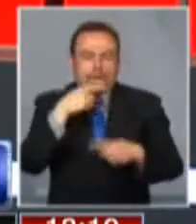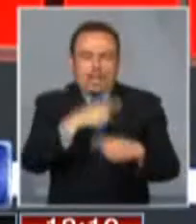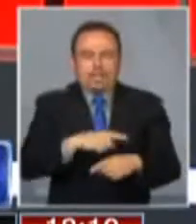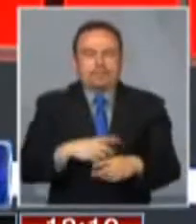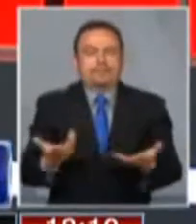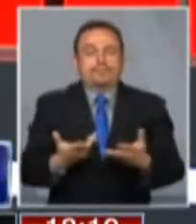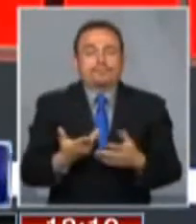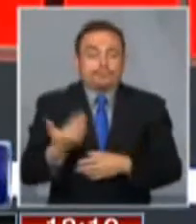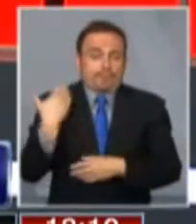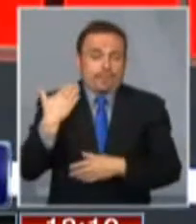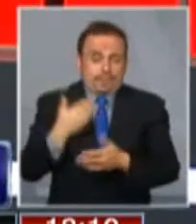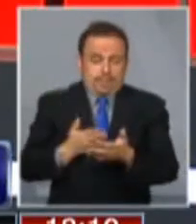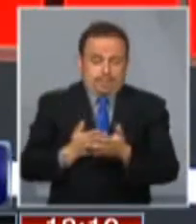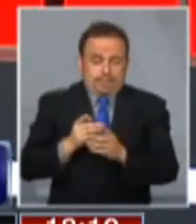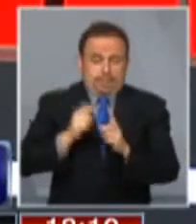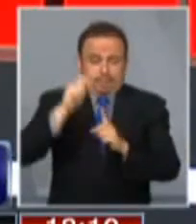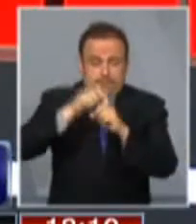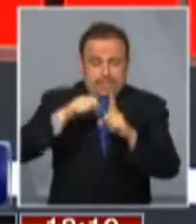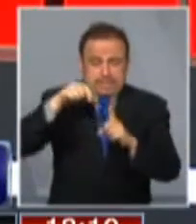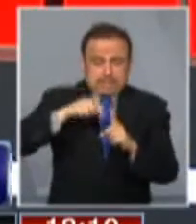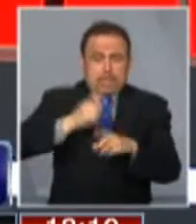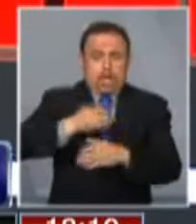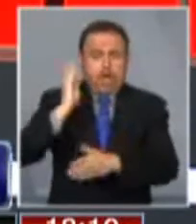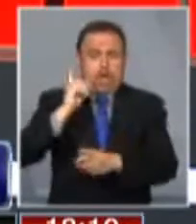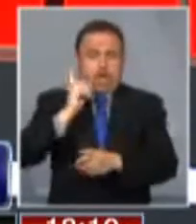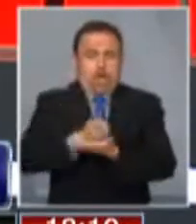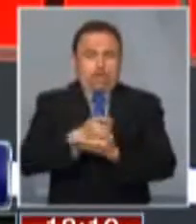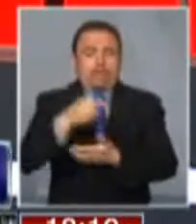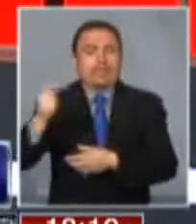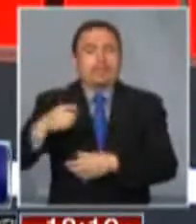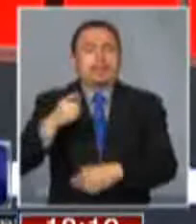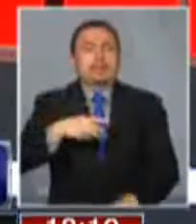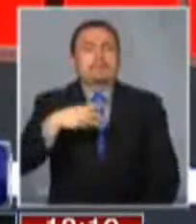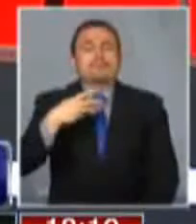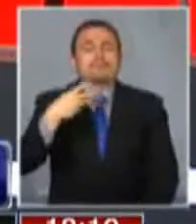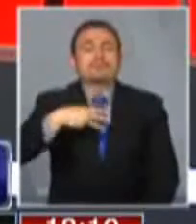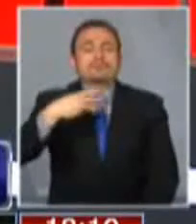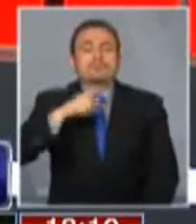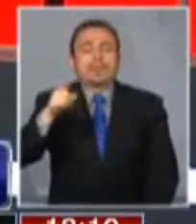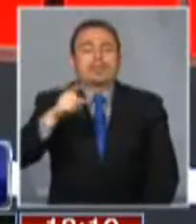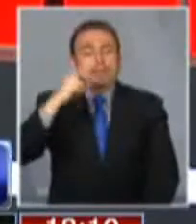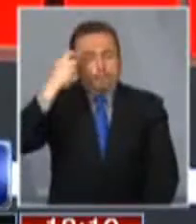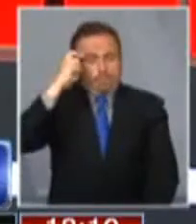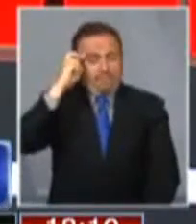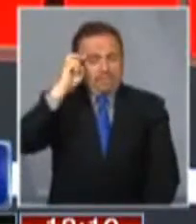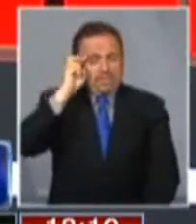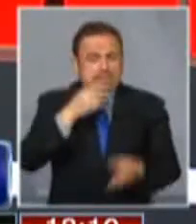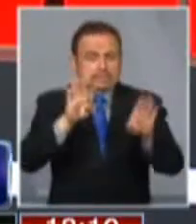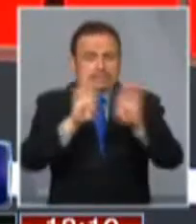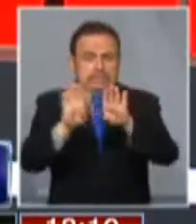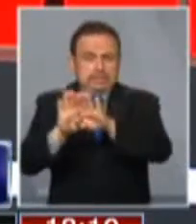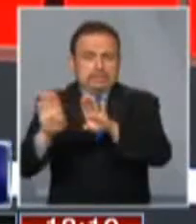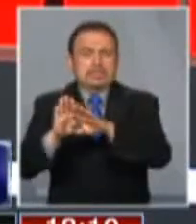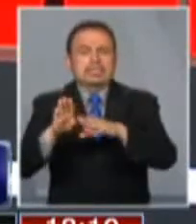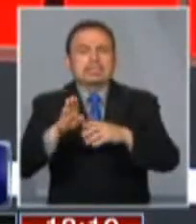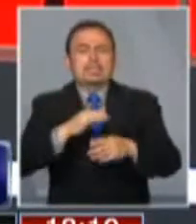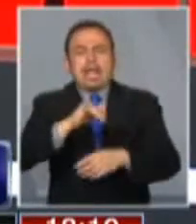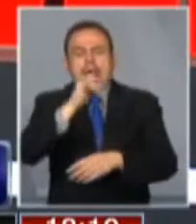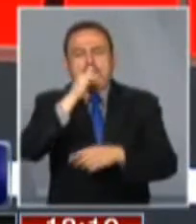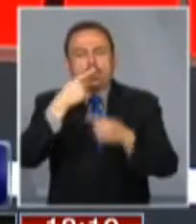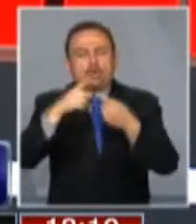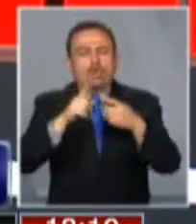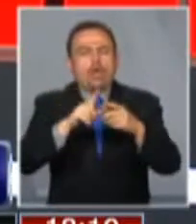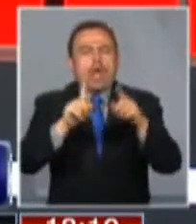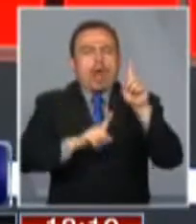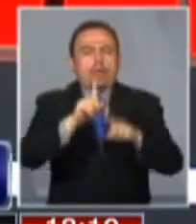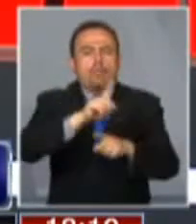vigencia a comienzos de este mes de la ordenanza municipal de Providencia, que obliga a cerrar antes los locales que venden alcohol en algunos